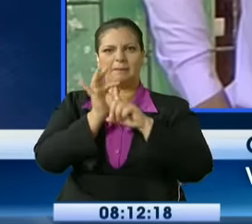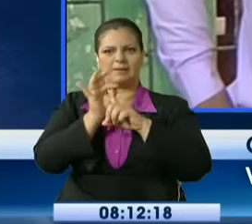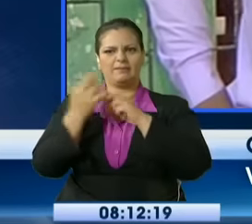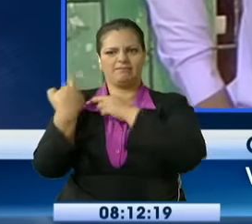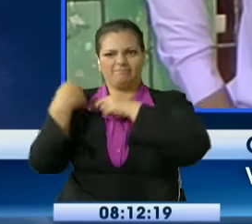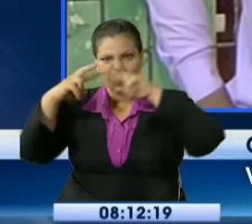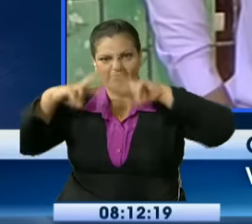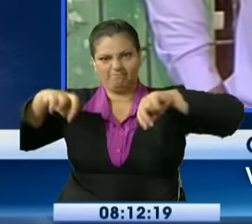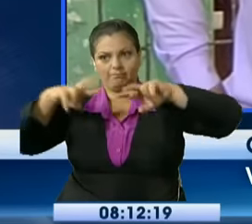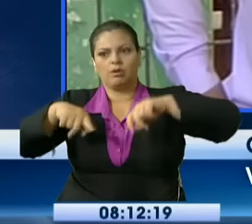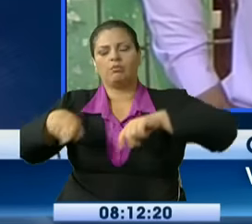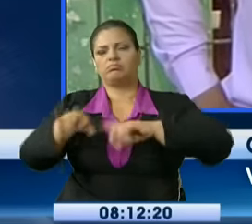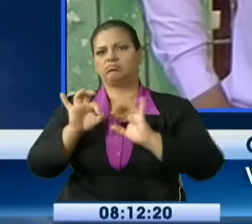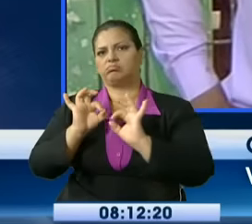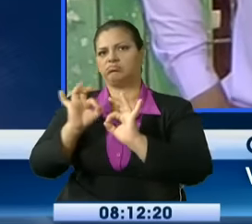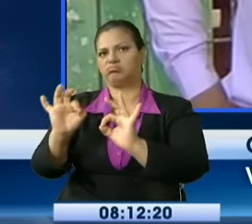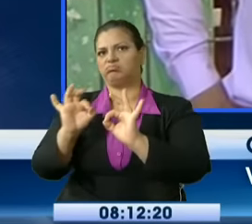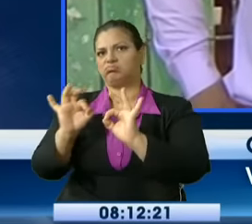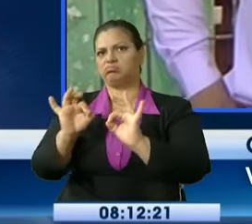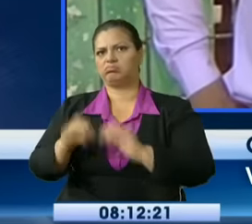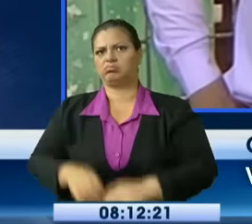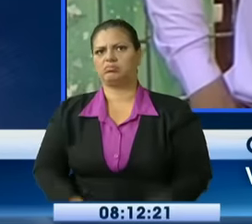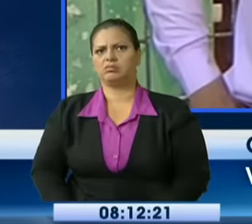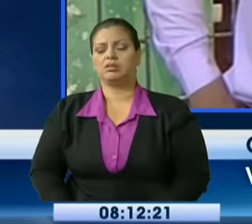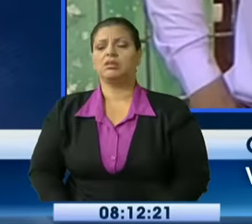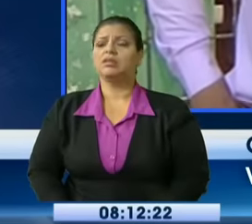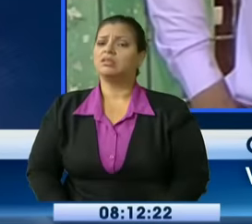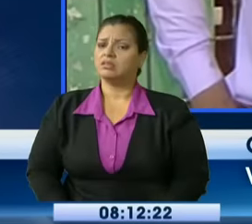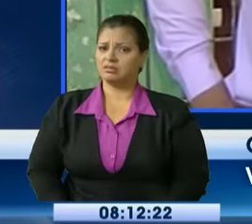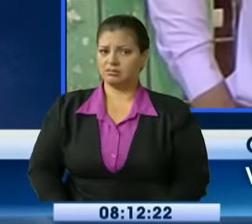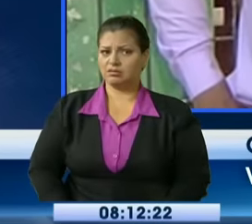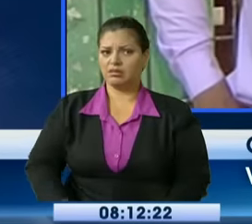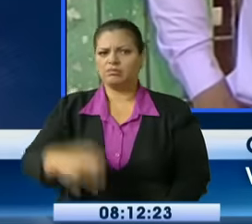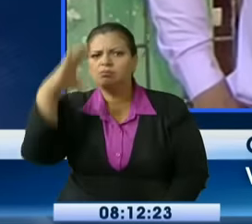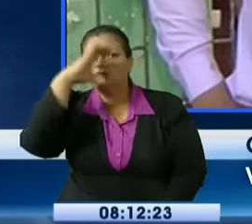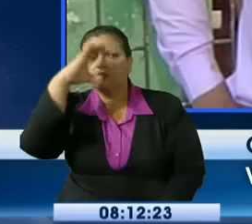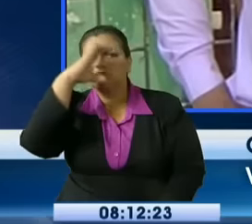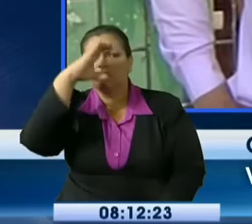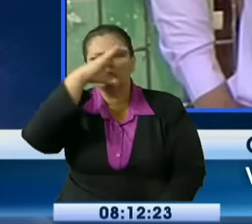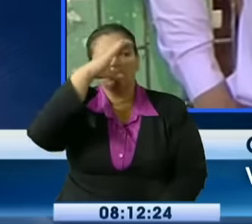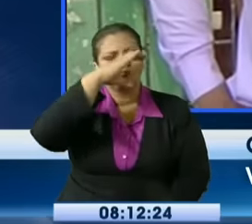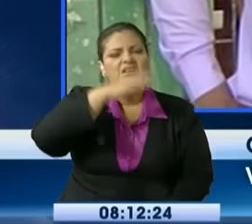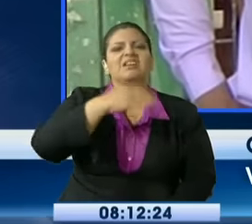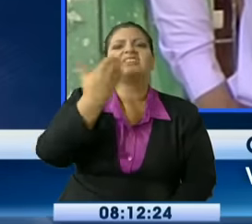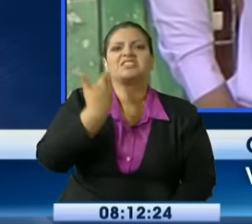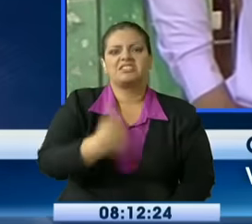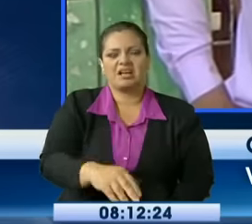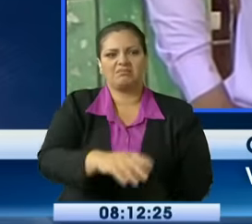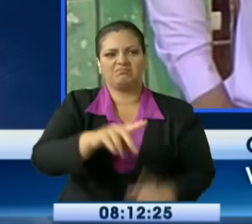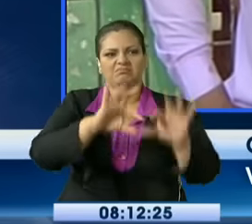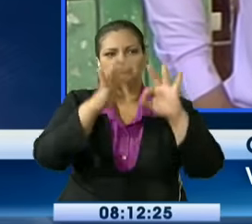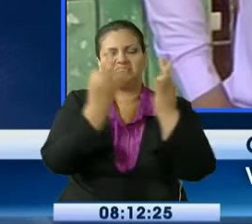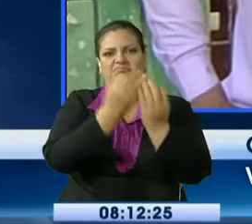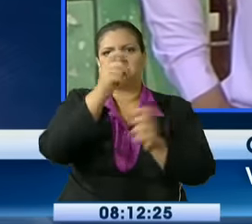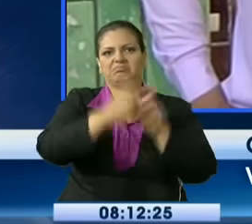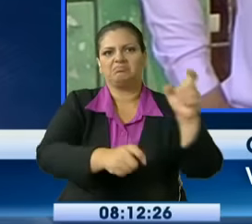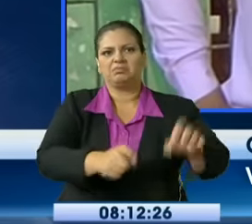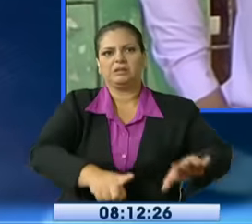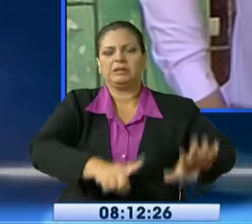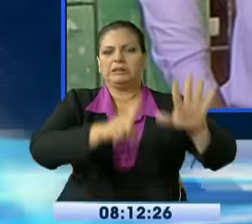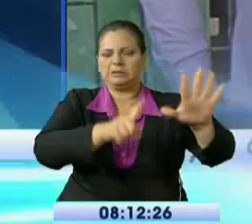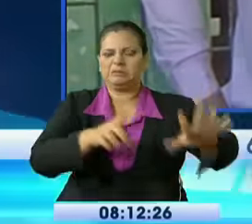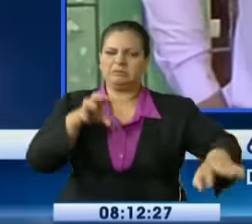horas, capturaron a los personas, 6 presuntos implicados. ¿No? Entre ellos está el... Miembros de una misma familia. Entre ellos está uno que confesado,